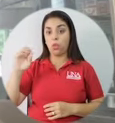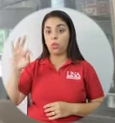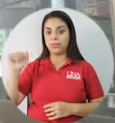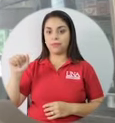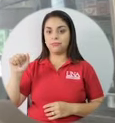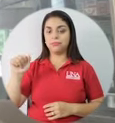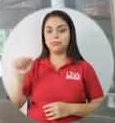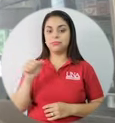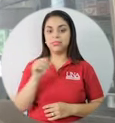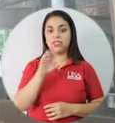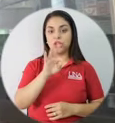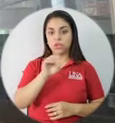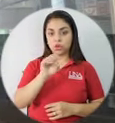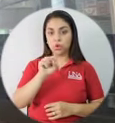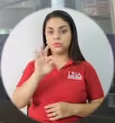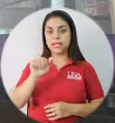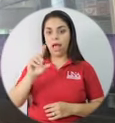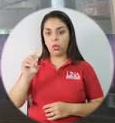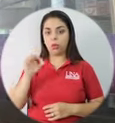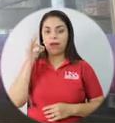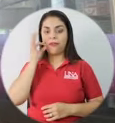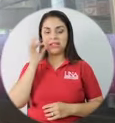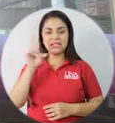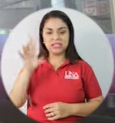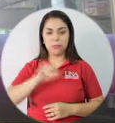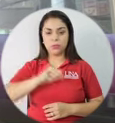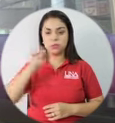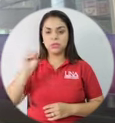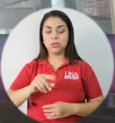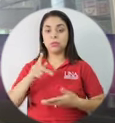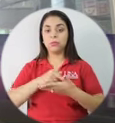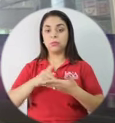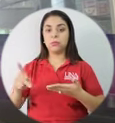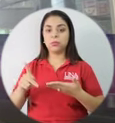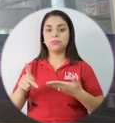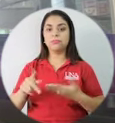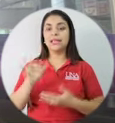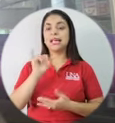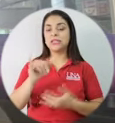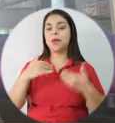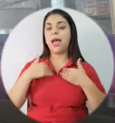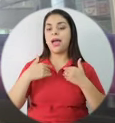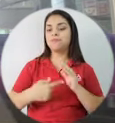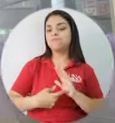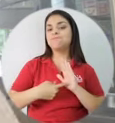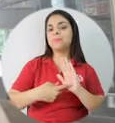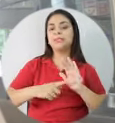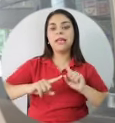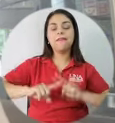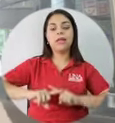Coopedota el tostado de café 100%